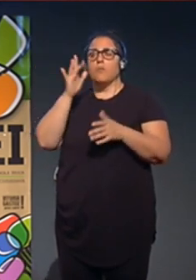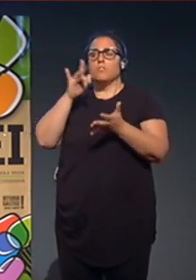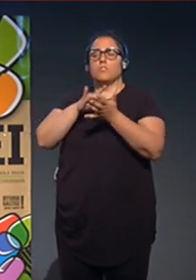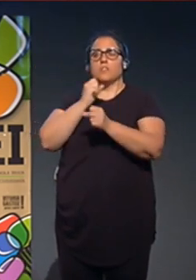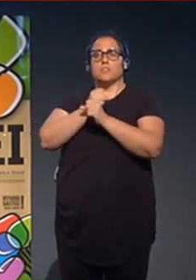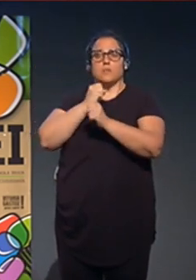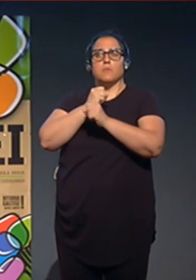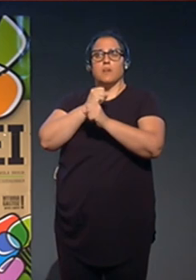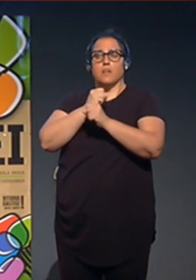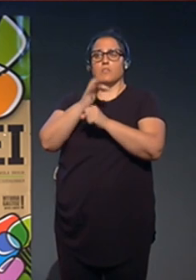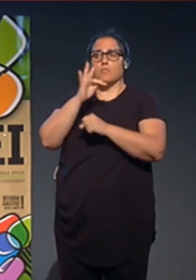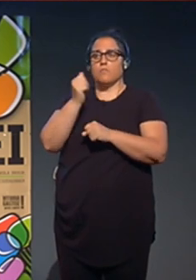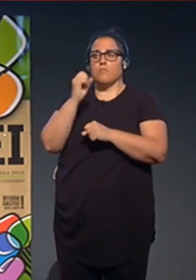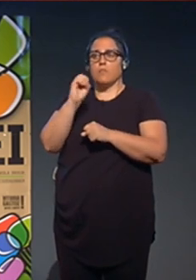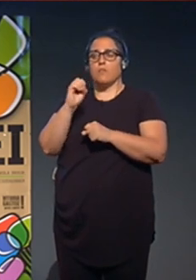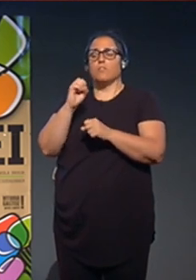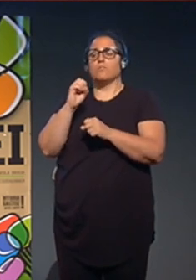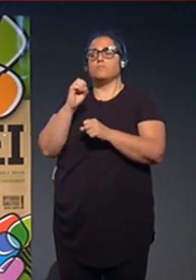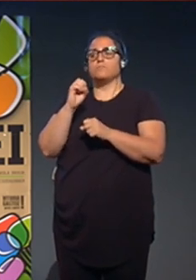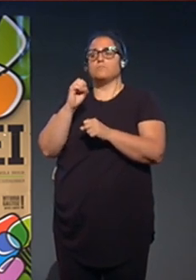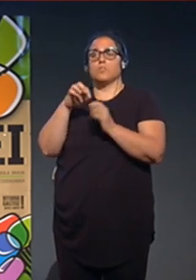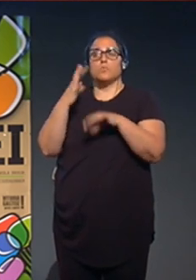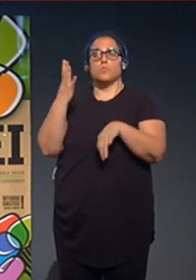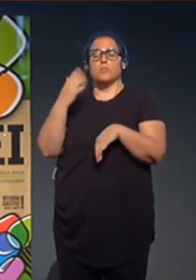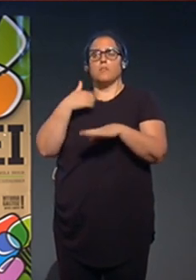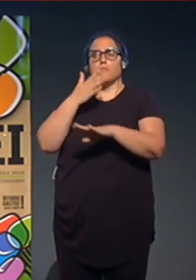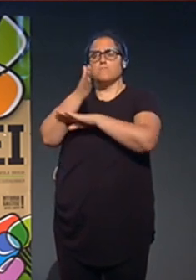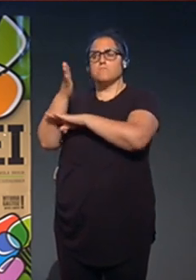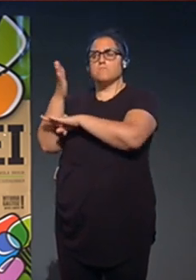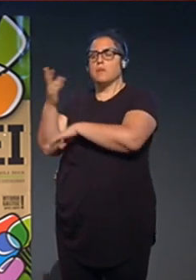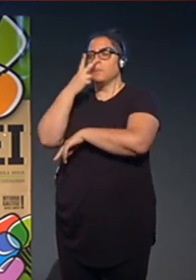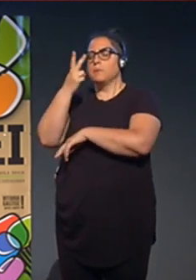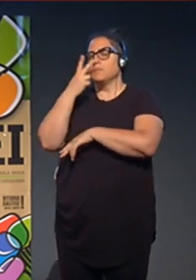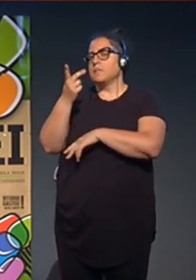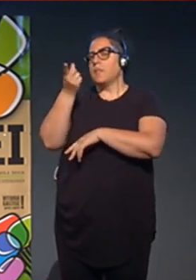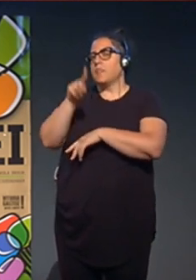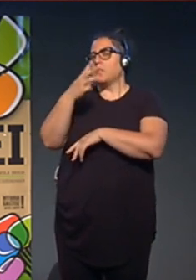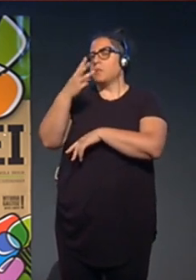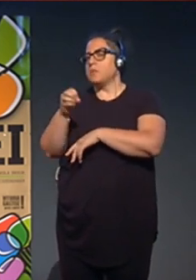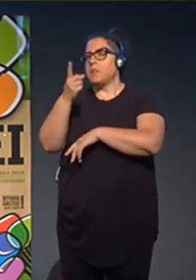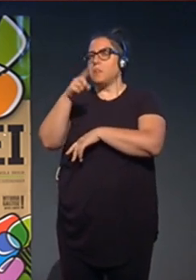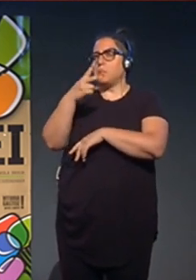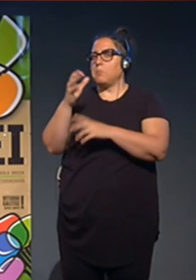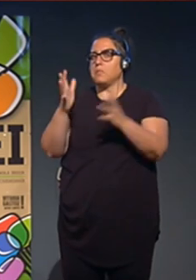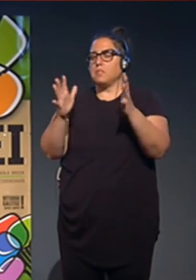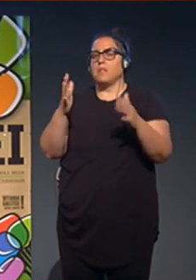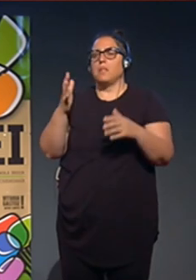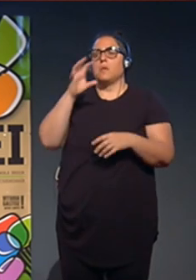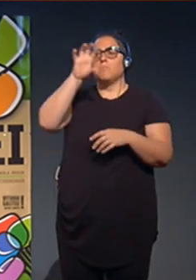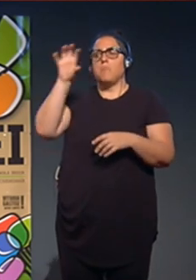decíais en la FAO donde me ha permitido visitar 120 130 países y eso te da una perspectiva